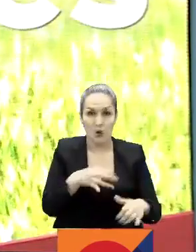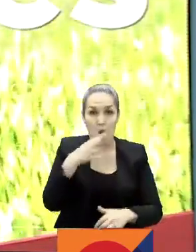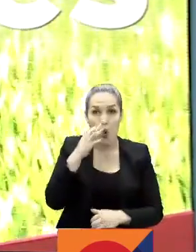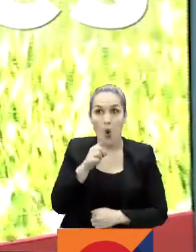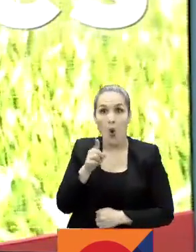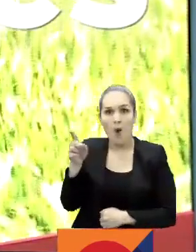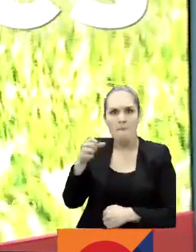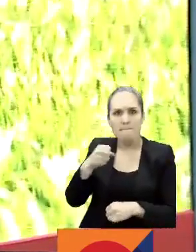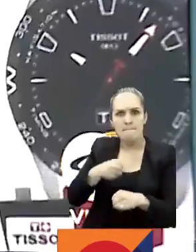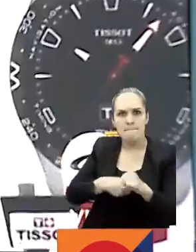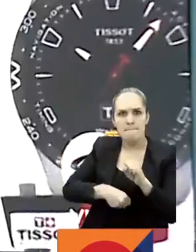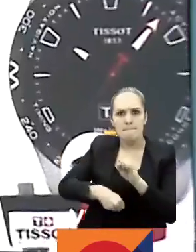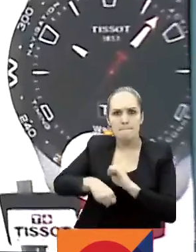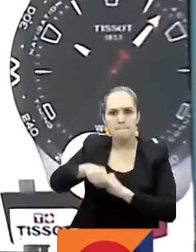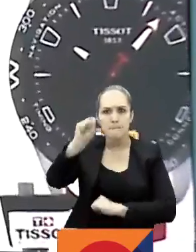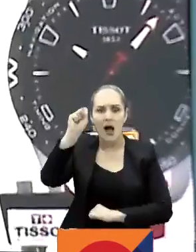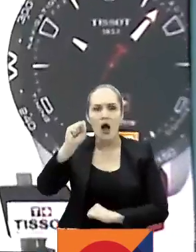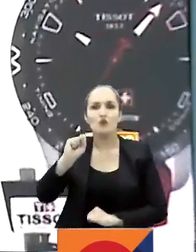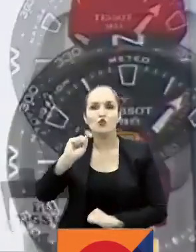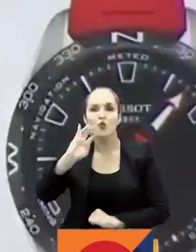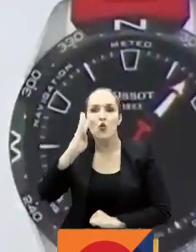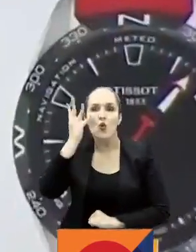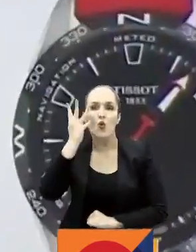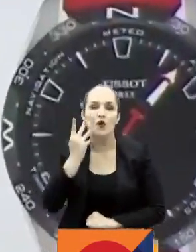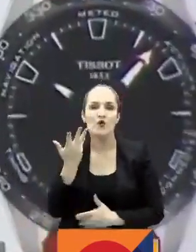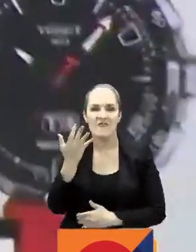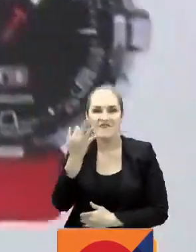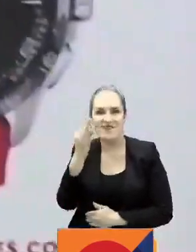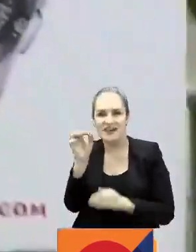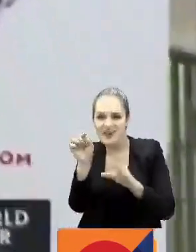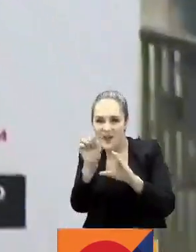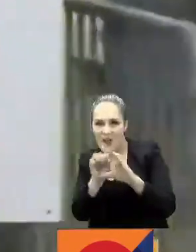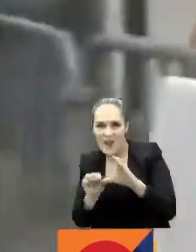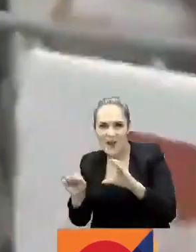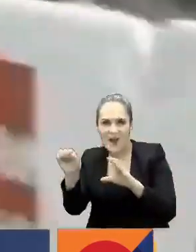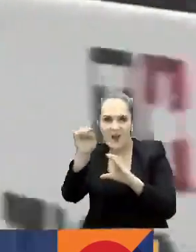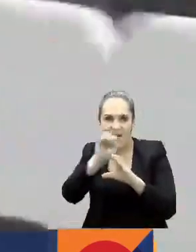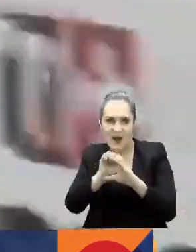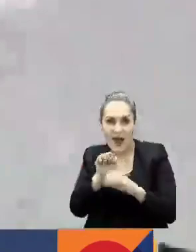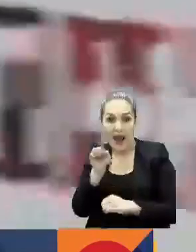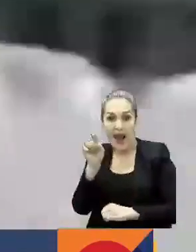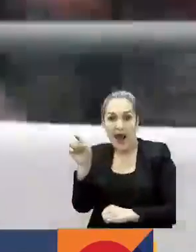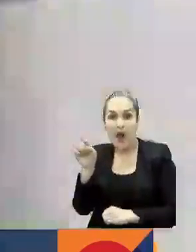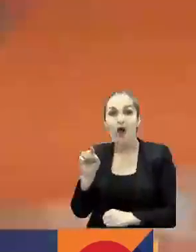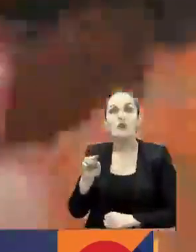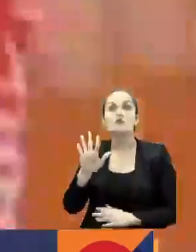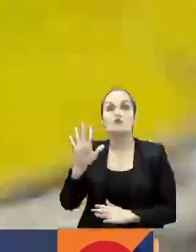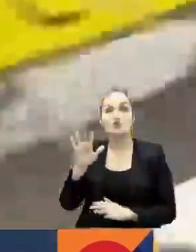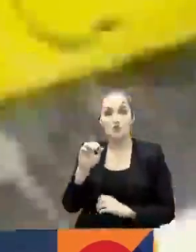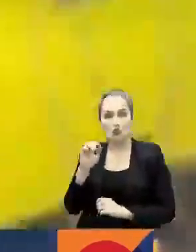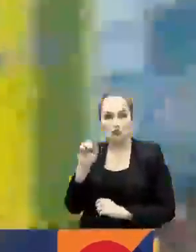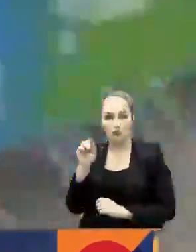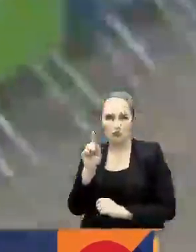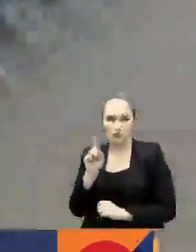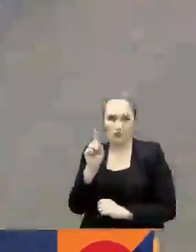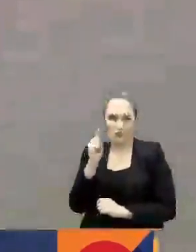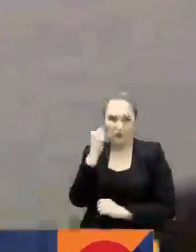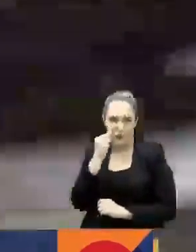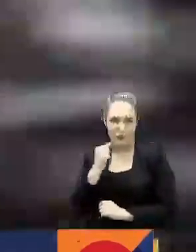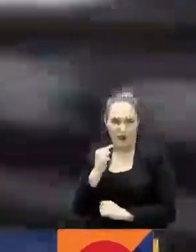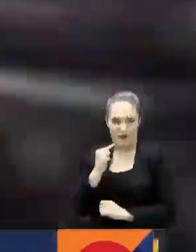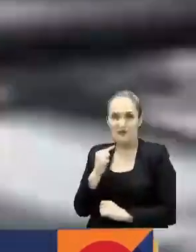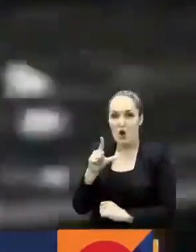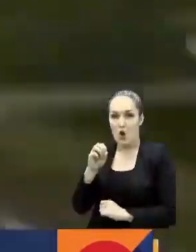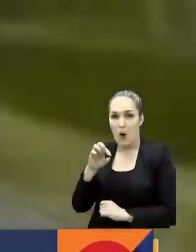la contrarreloj en la etapa 4 de la Criterium Dauphiné. El colombiano Superman López terminó en el puesto 20 y Nairo Quintana arribó en la